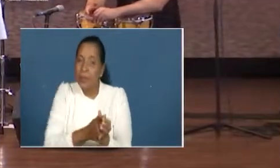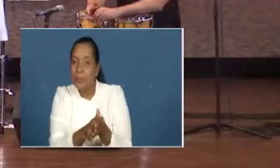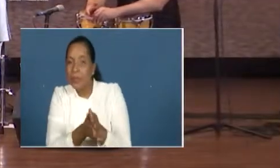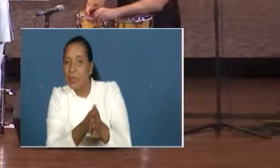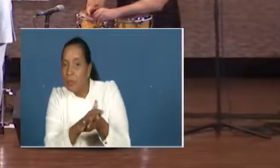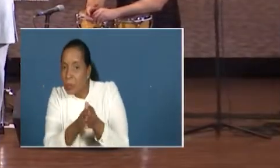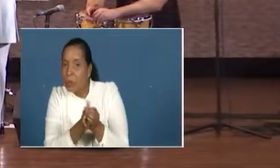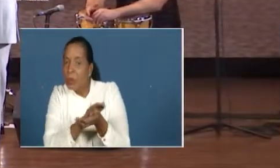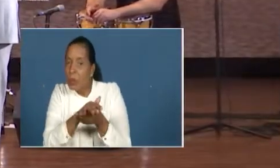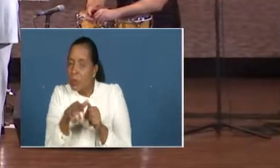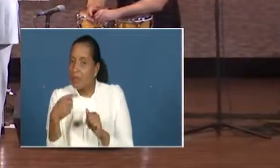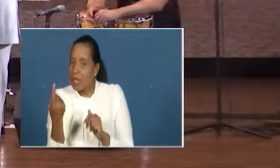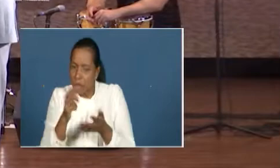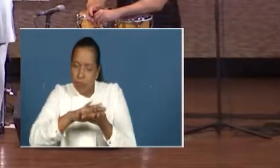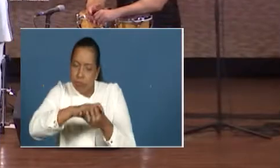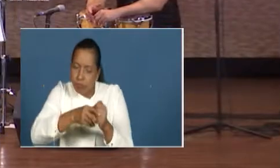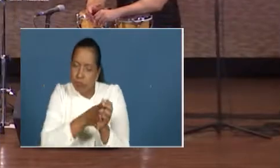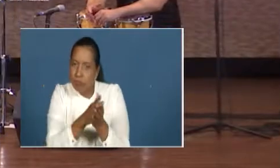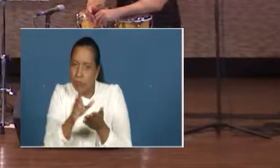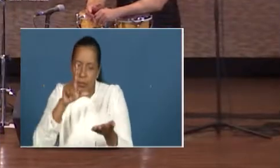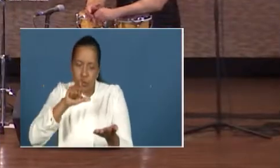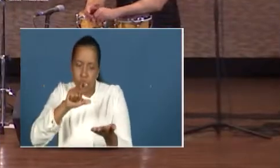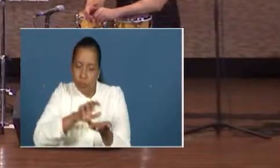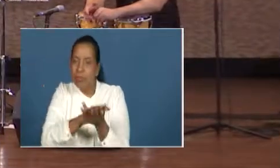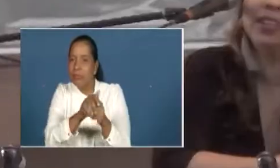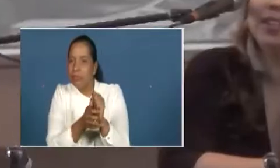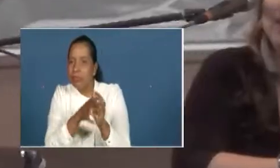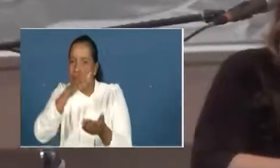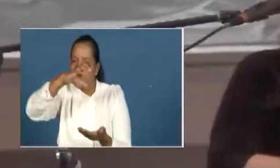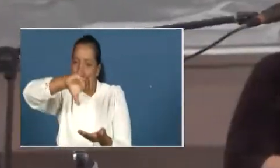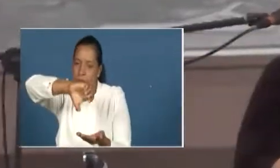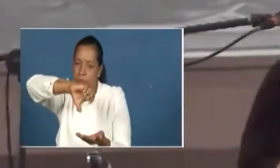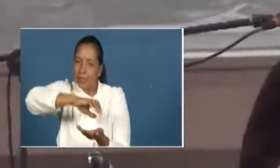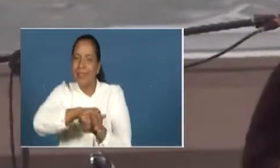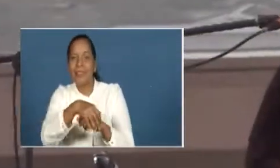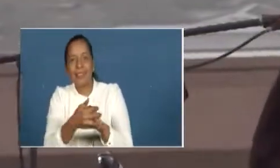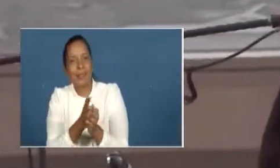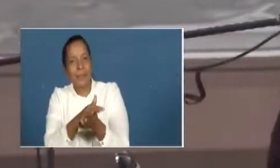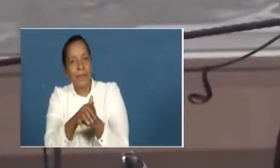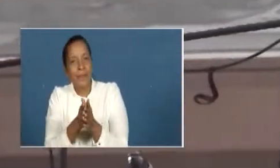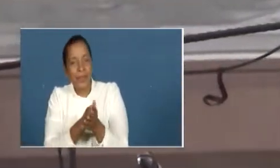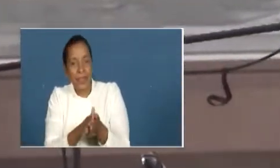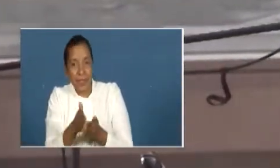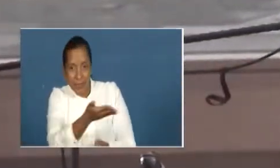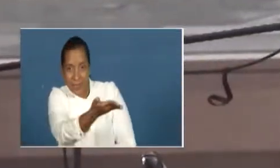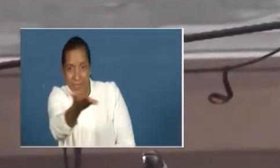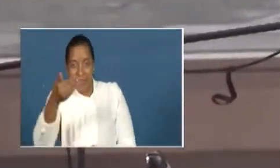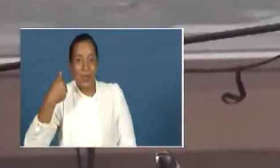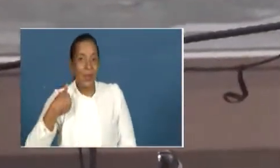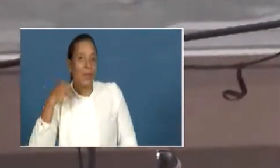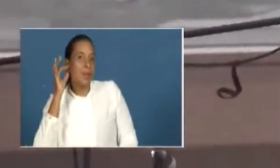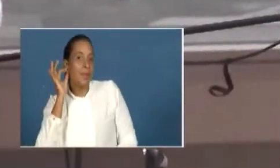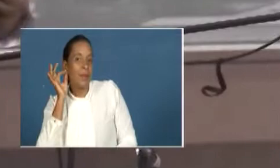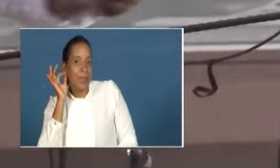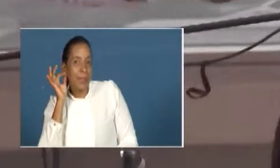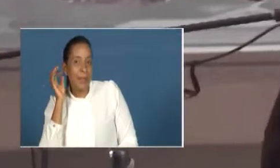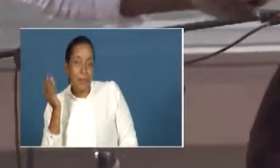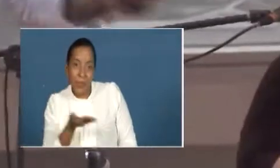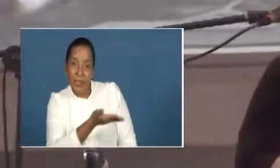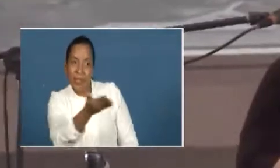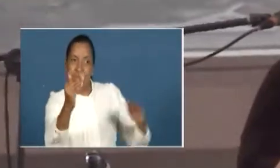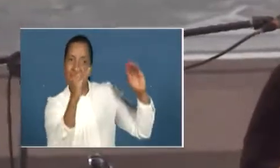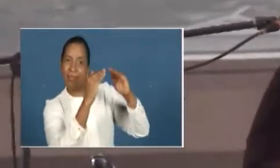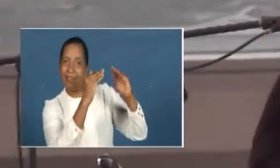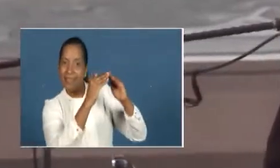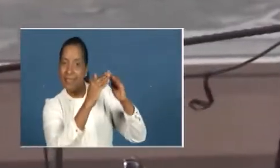veces y ahí vamos. Eso es así. Señoras y señores, depende de nosotros. Mi Cultura en Casa está